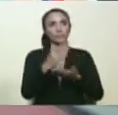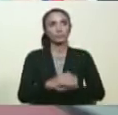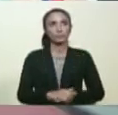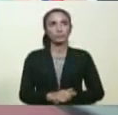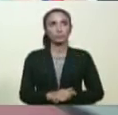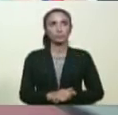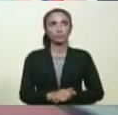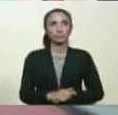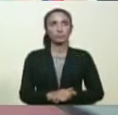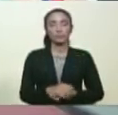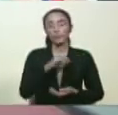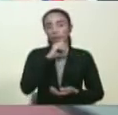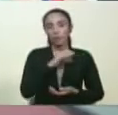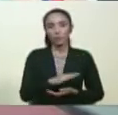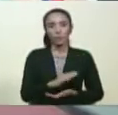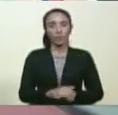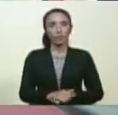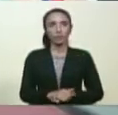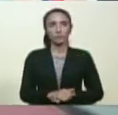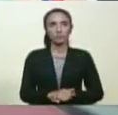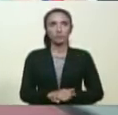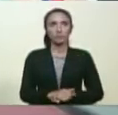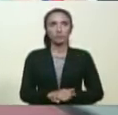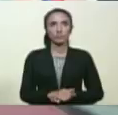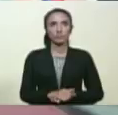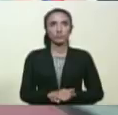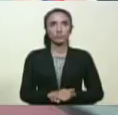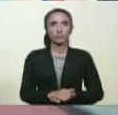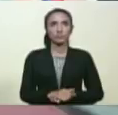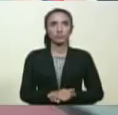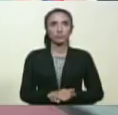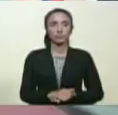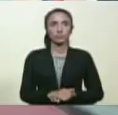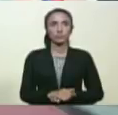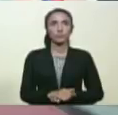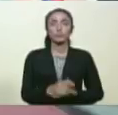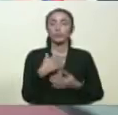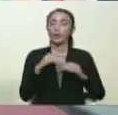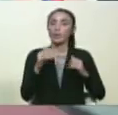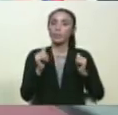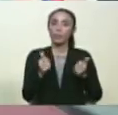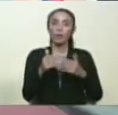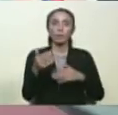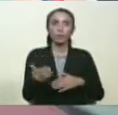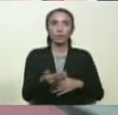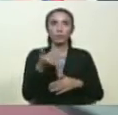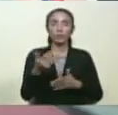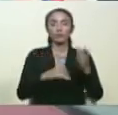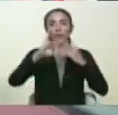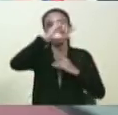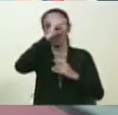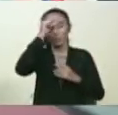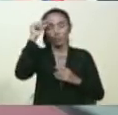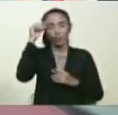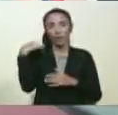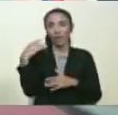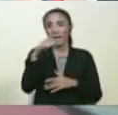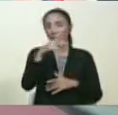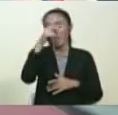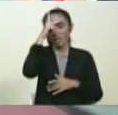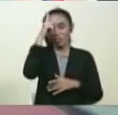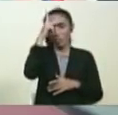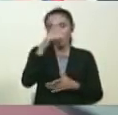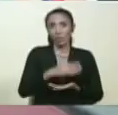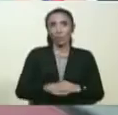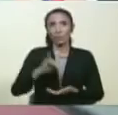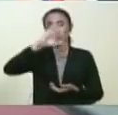con mayor fuerza en la historia de las criptomonedas del mundo. Anótenlo, por eso esto es más importante que el estúpido de Julio Borges en Bruselas. Esto es más importante